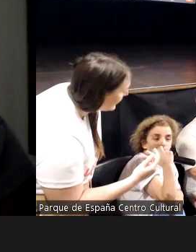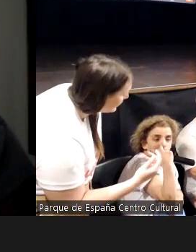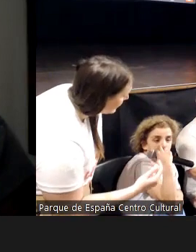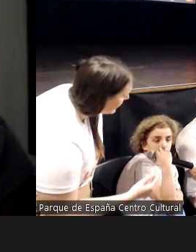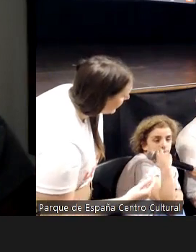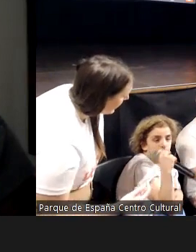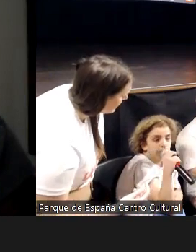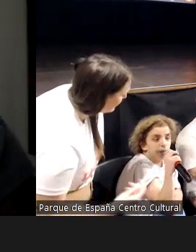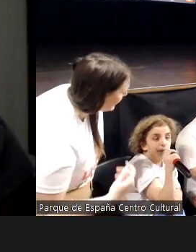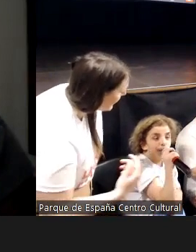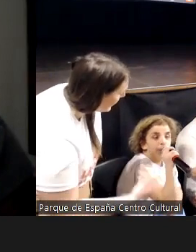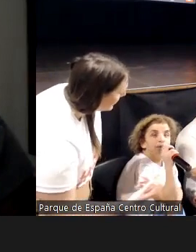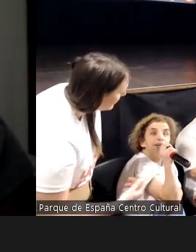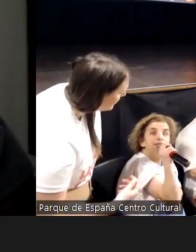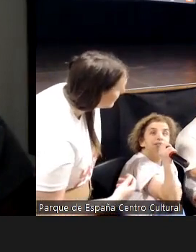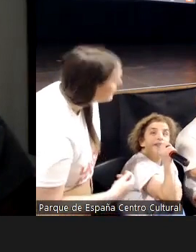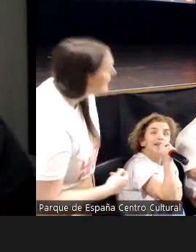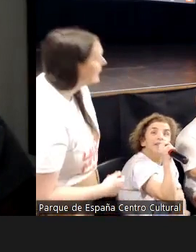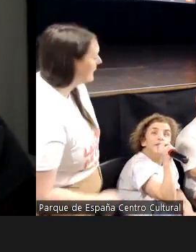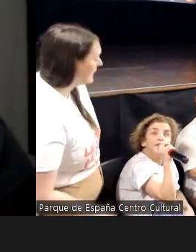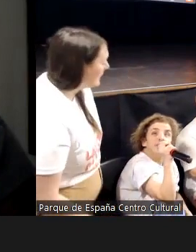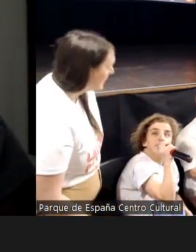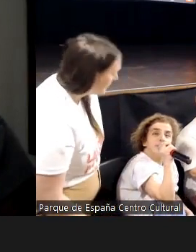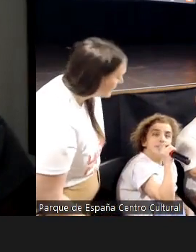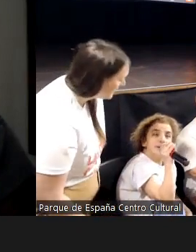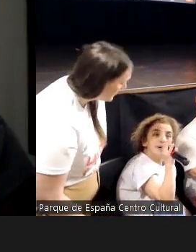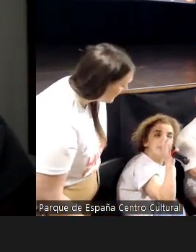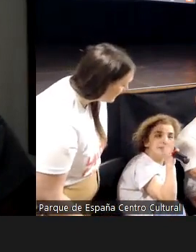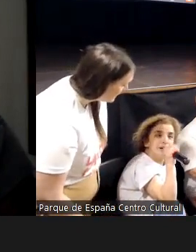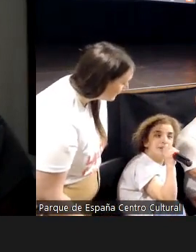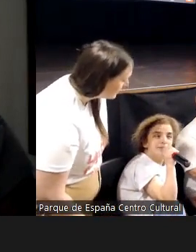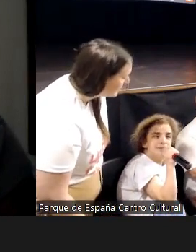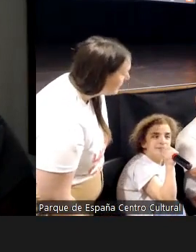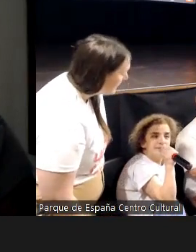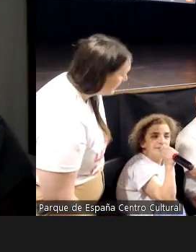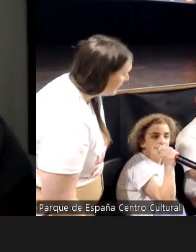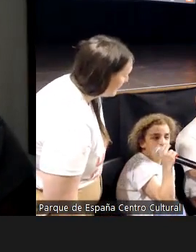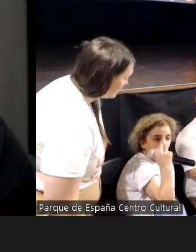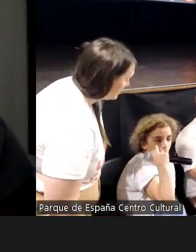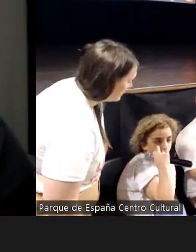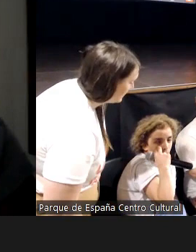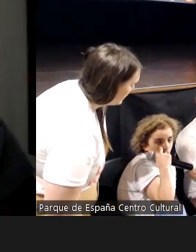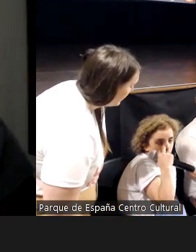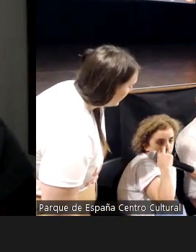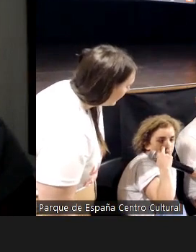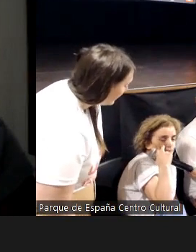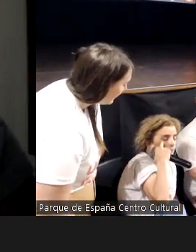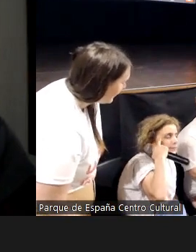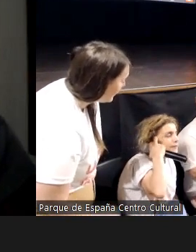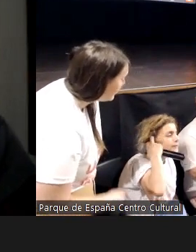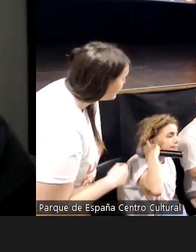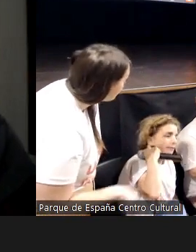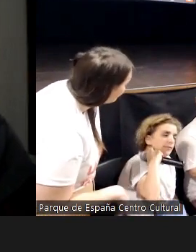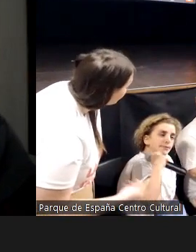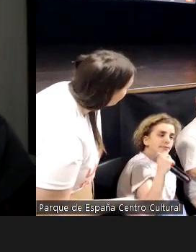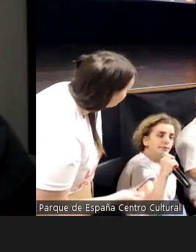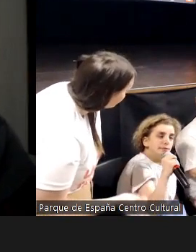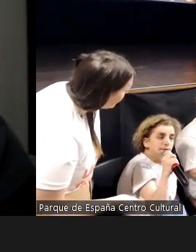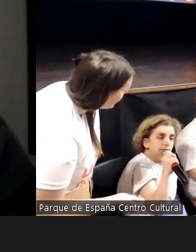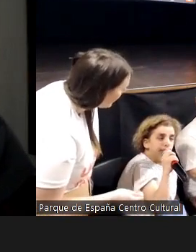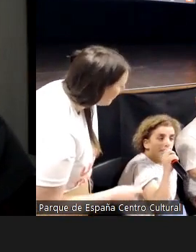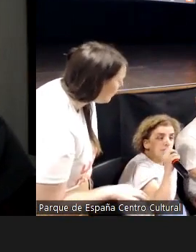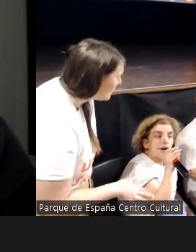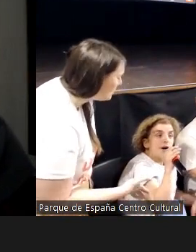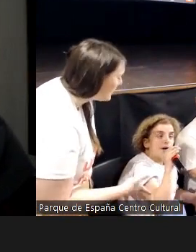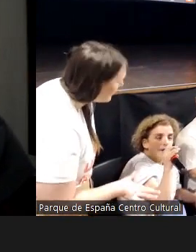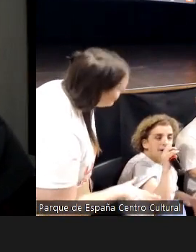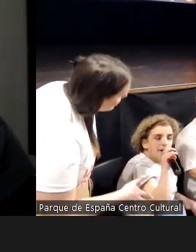celular y Fernanda les tenía que exp que expar lo lo que pasaba Y